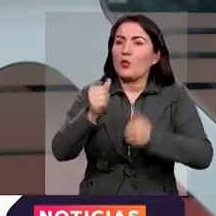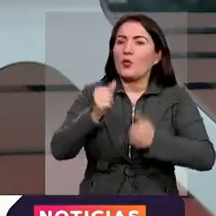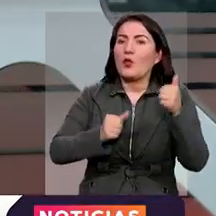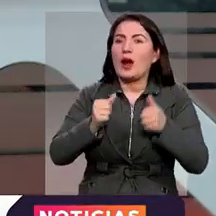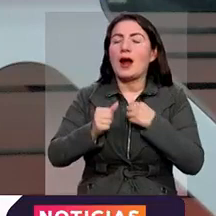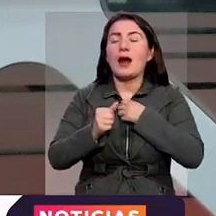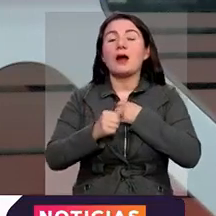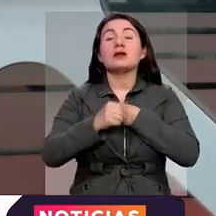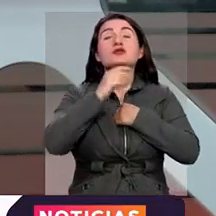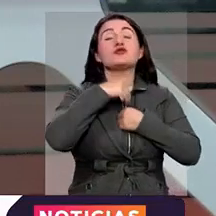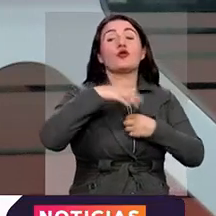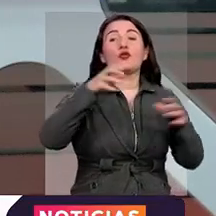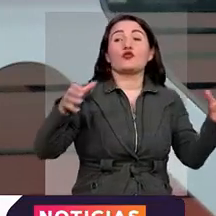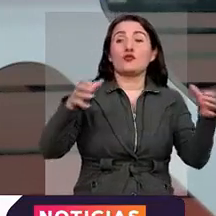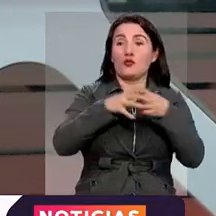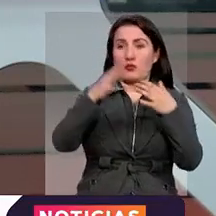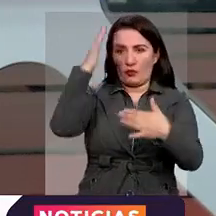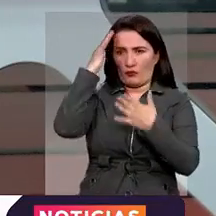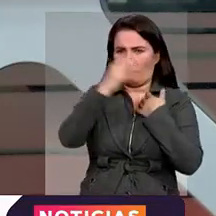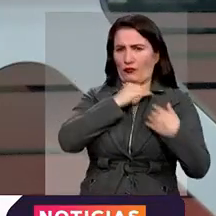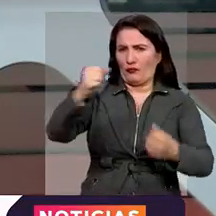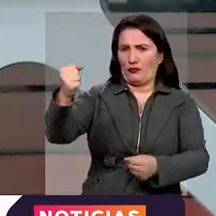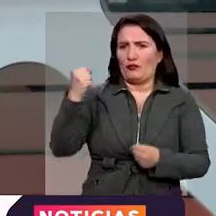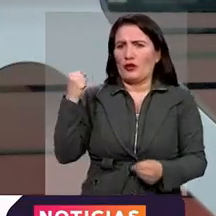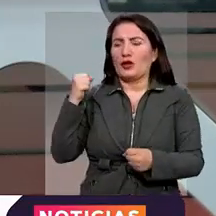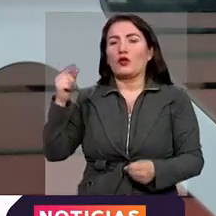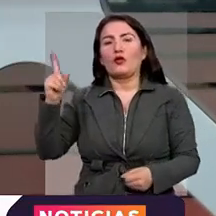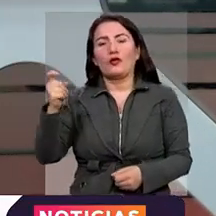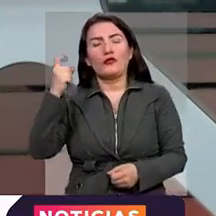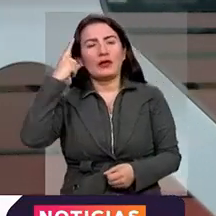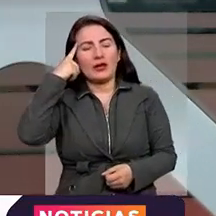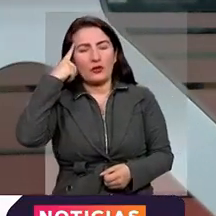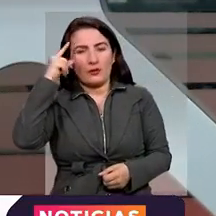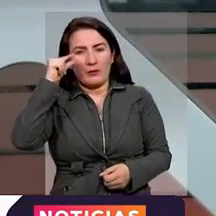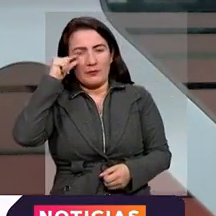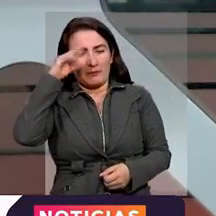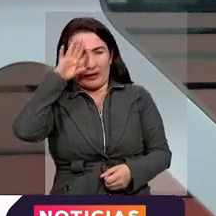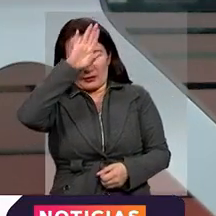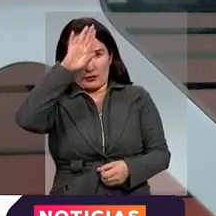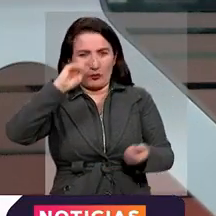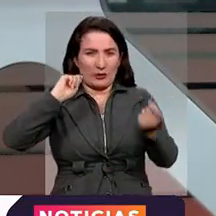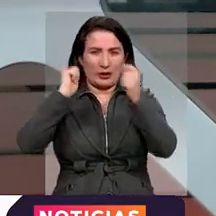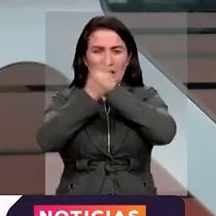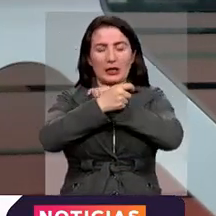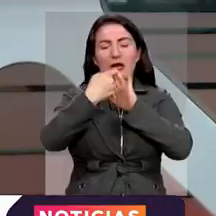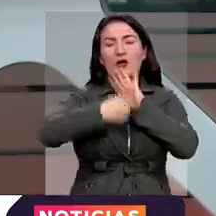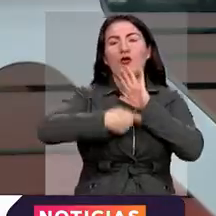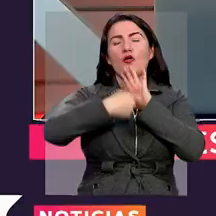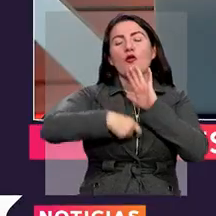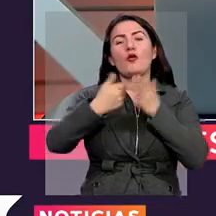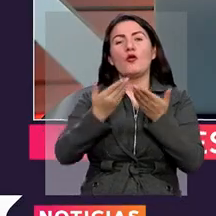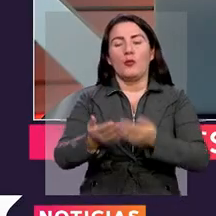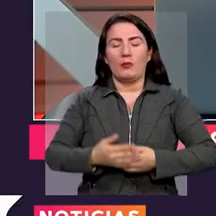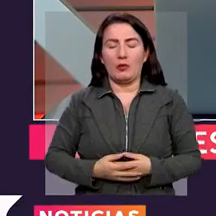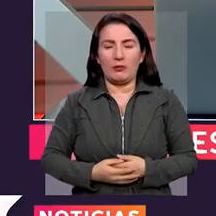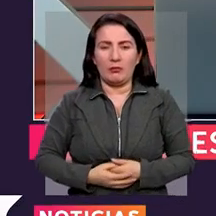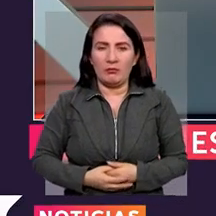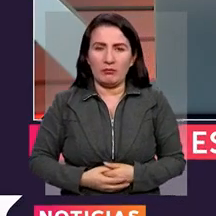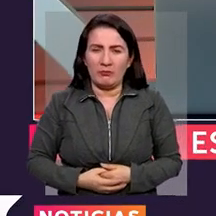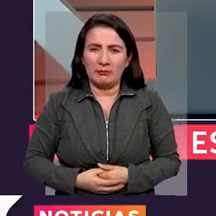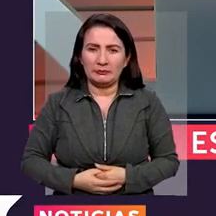papel de la fuerza pública en el gobierno Petro cuando se habla de reformas radicales, inclusive de su propio funcionamiento?